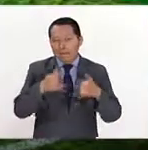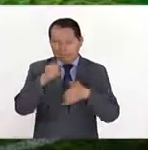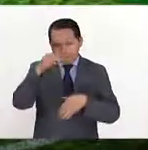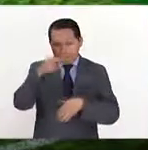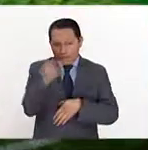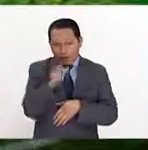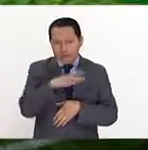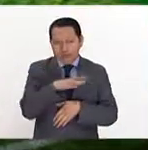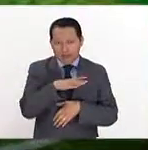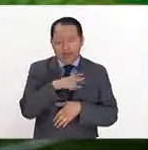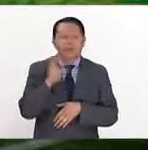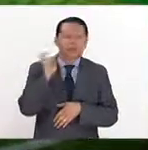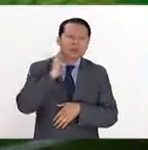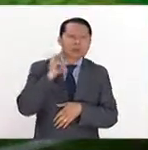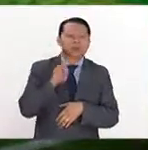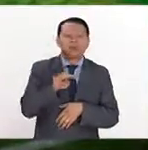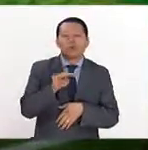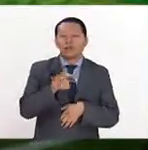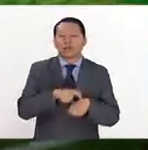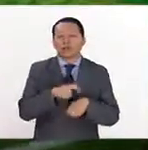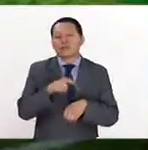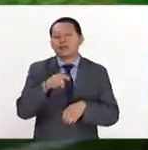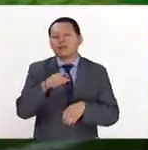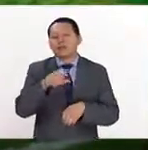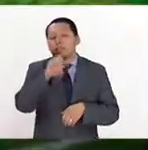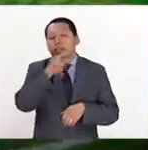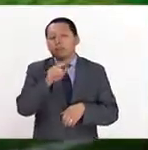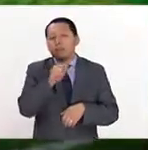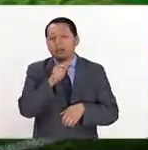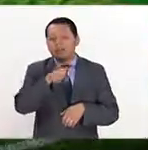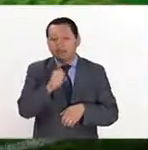se enfrenta hoy a Murciélagos, 19 horas, Cruz Azul Alebrijes,